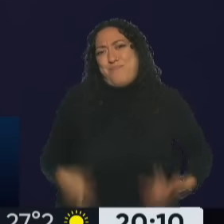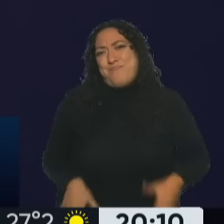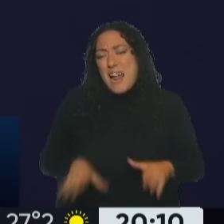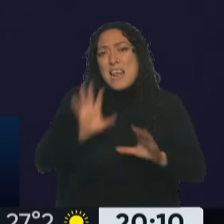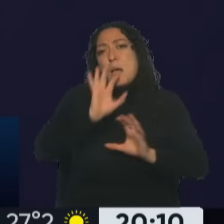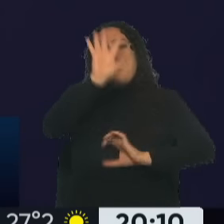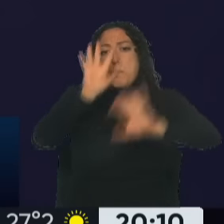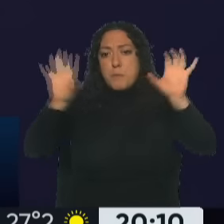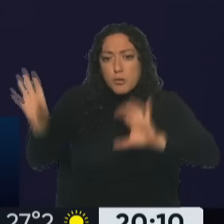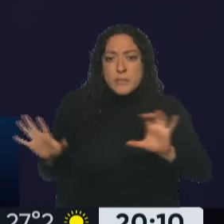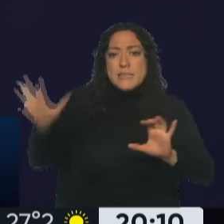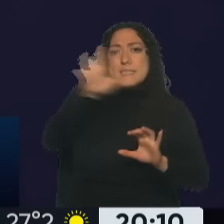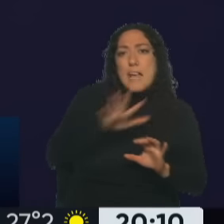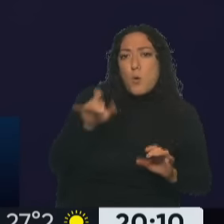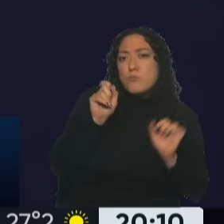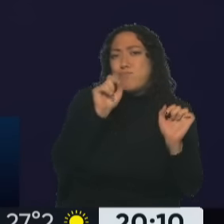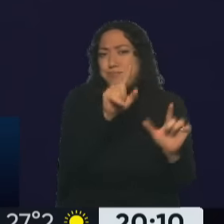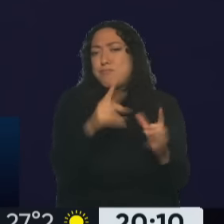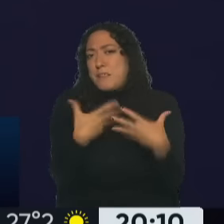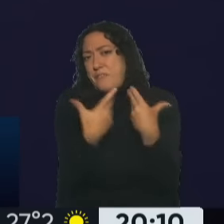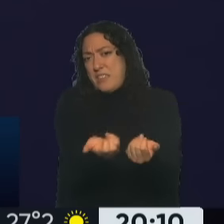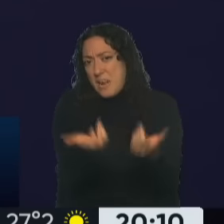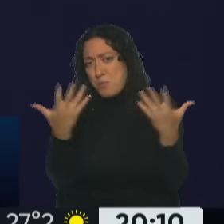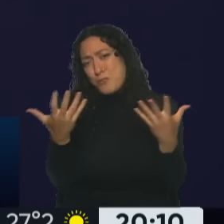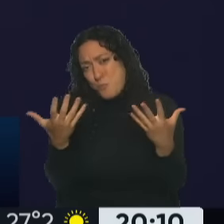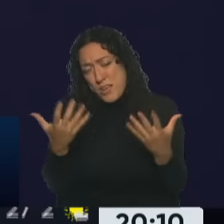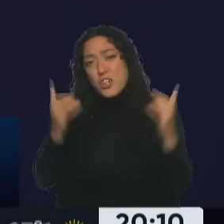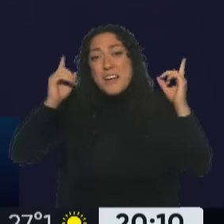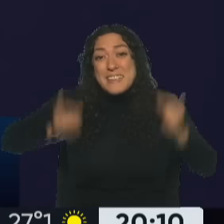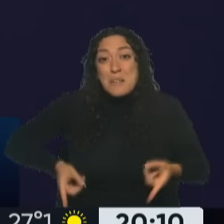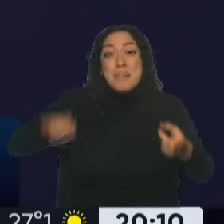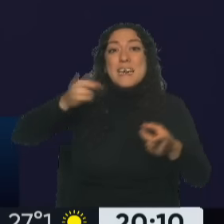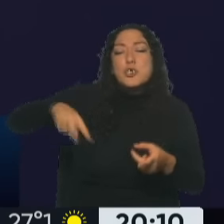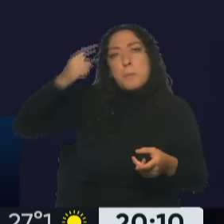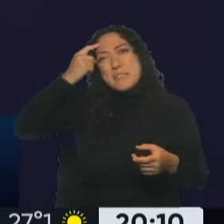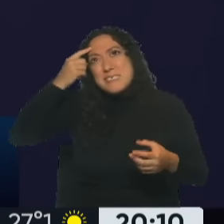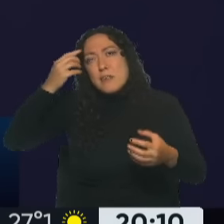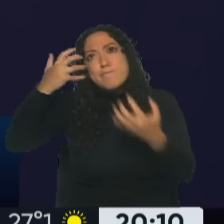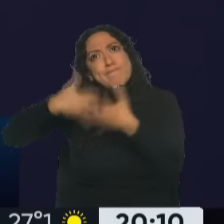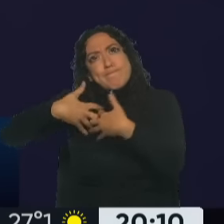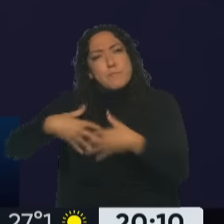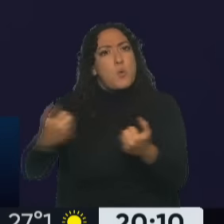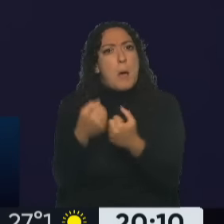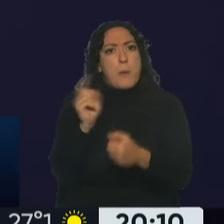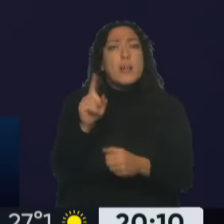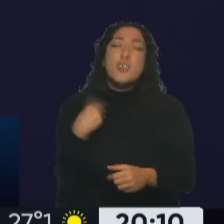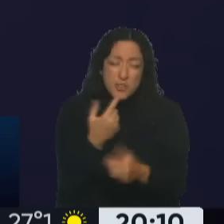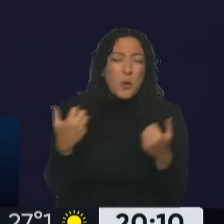de sus eh provincias sino hasta lo que consideran razonable compartimos